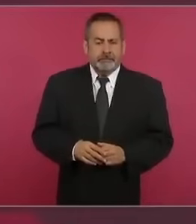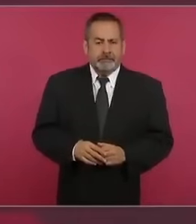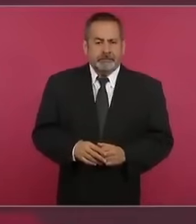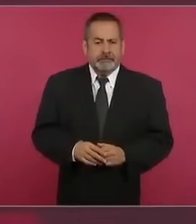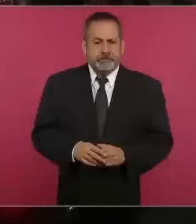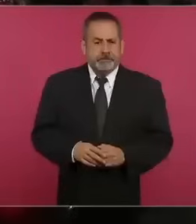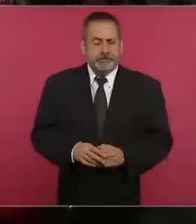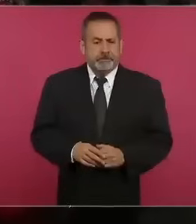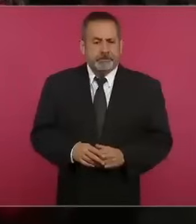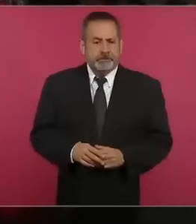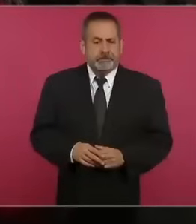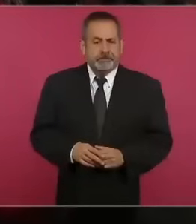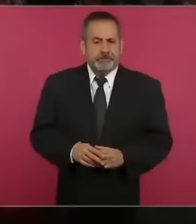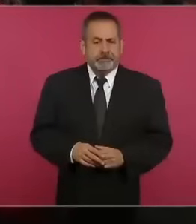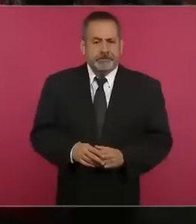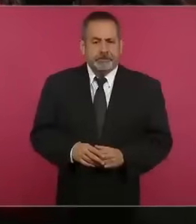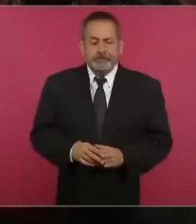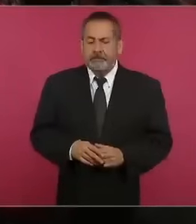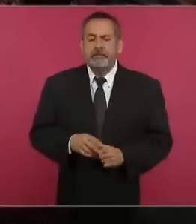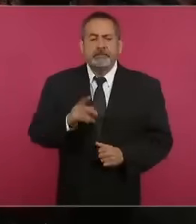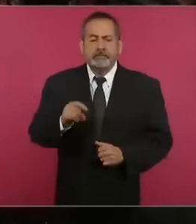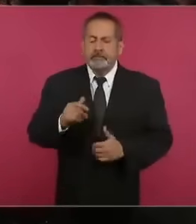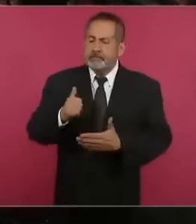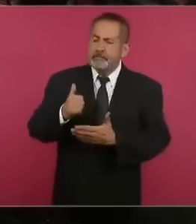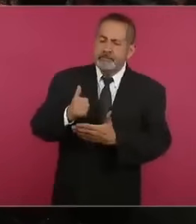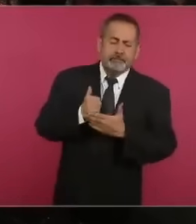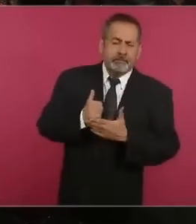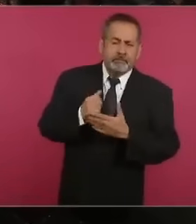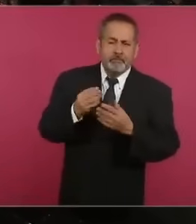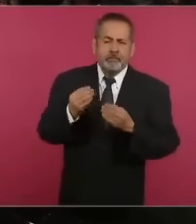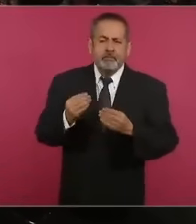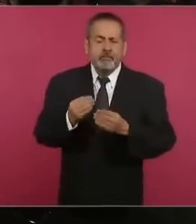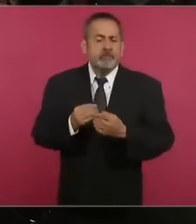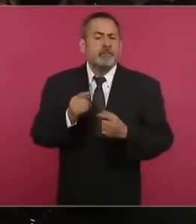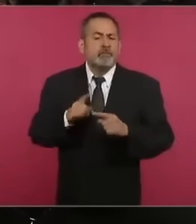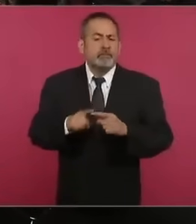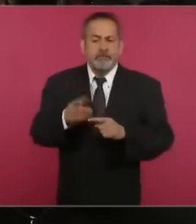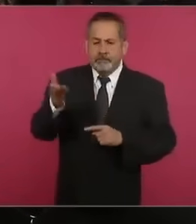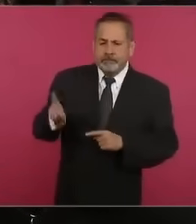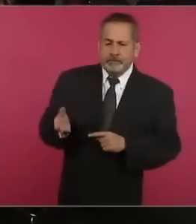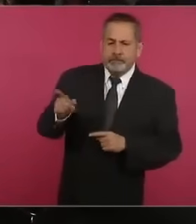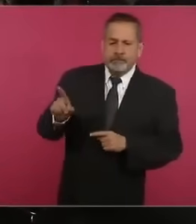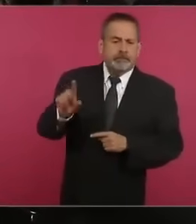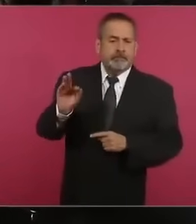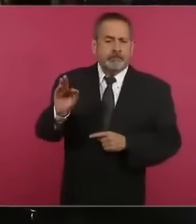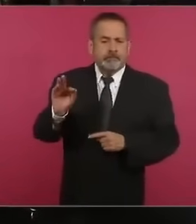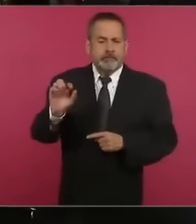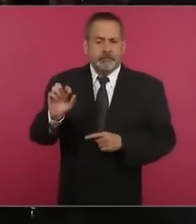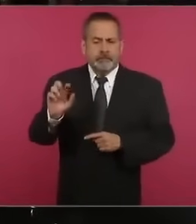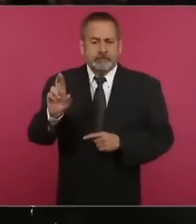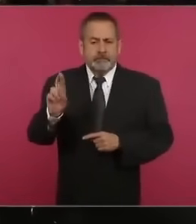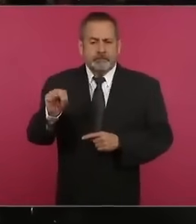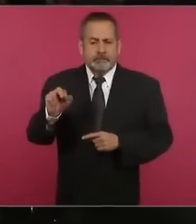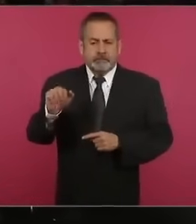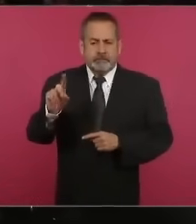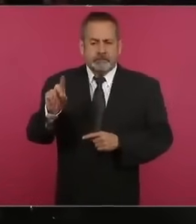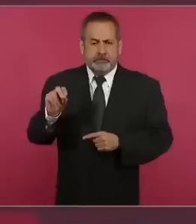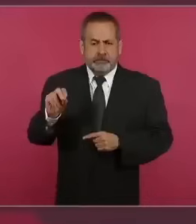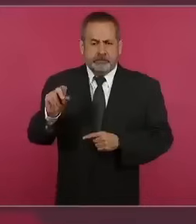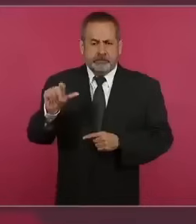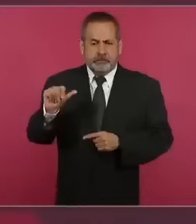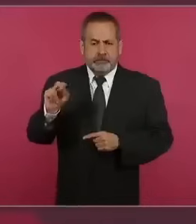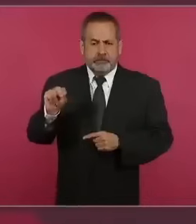mucha ayuda la participación de Fernando Landeros, que es el presidente